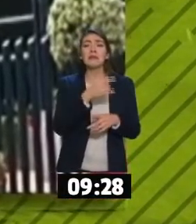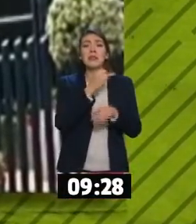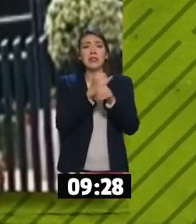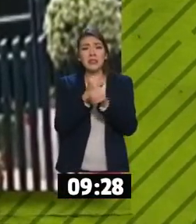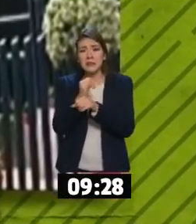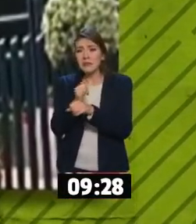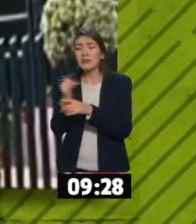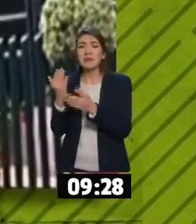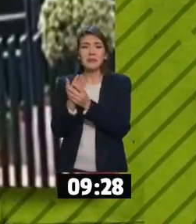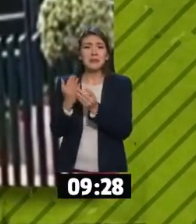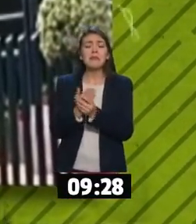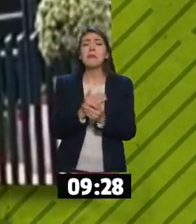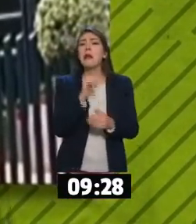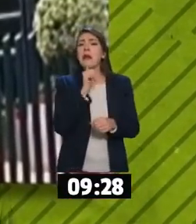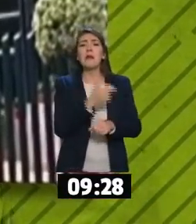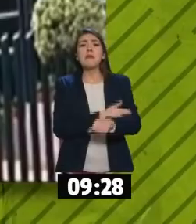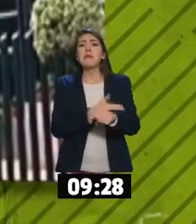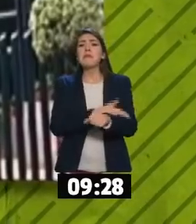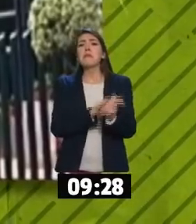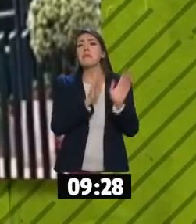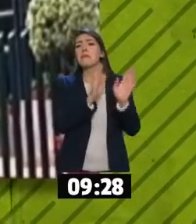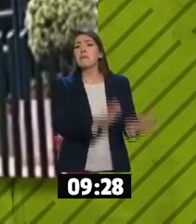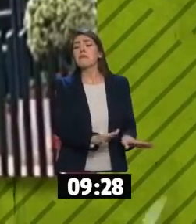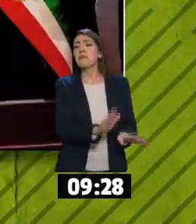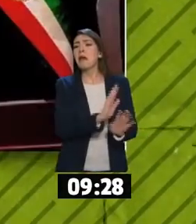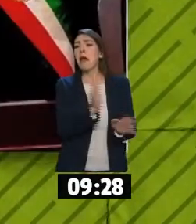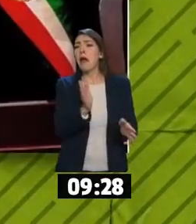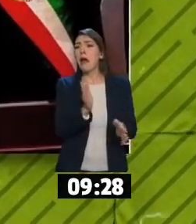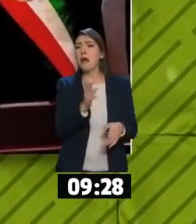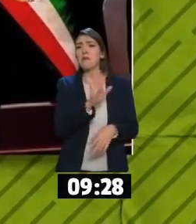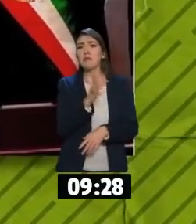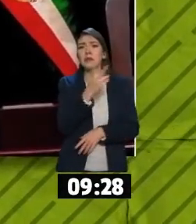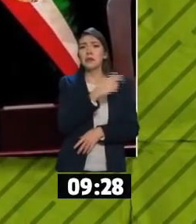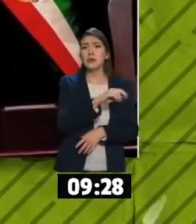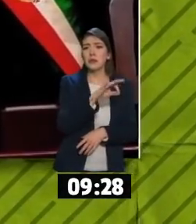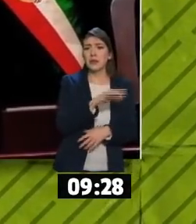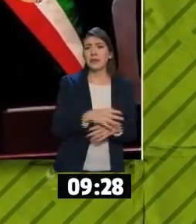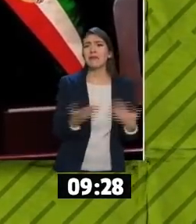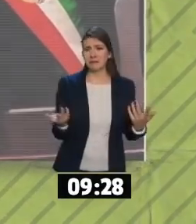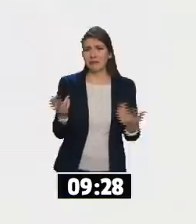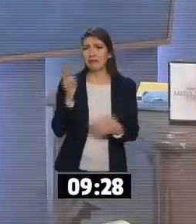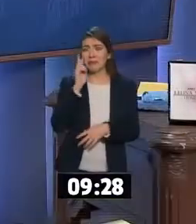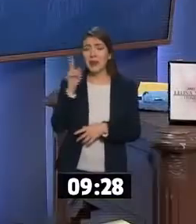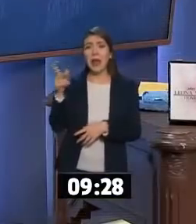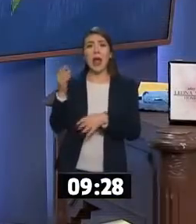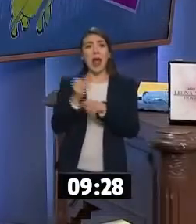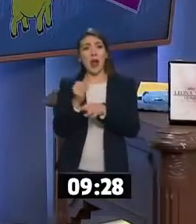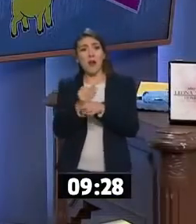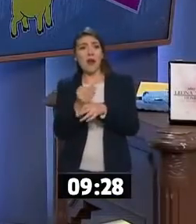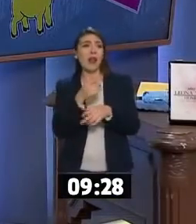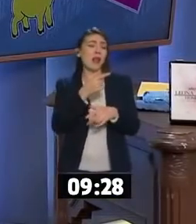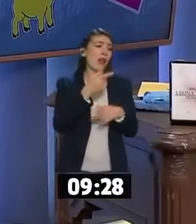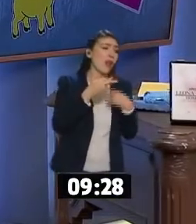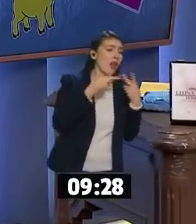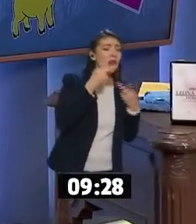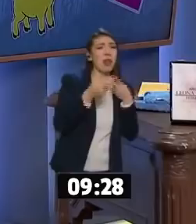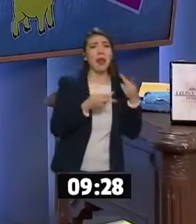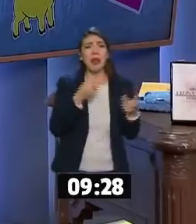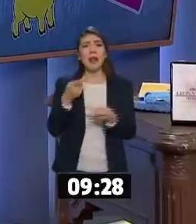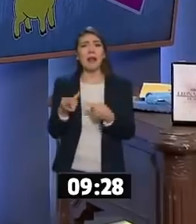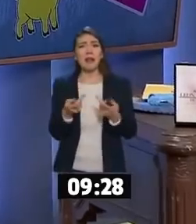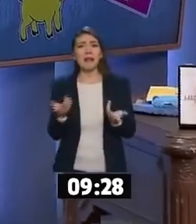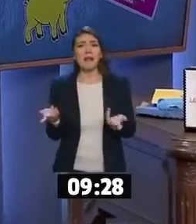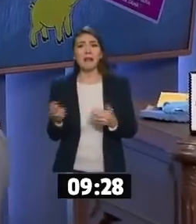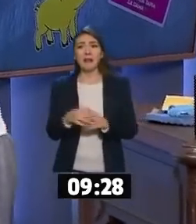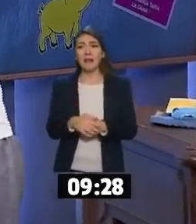Investigaciones o averiguaciones previas. ¿Quién lo viera el Fox que ahorita tanto se queja? Seguro cuando lea esta nota va a hacerse como